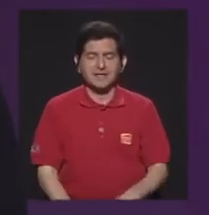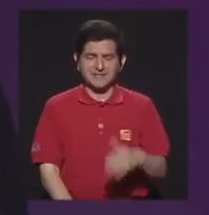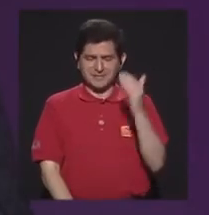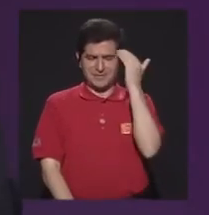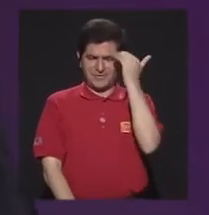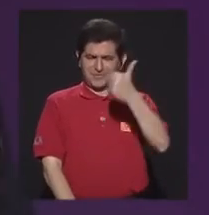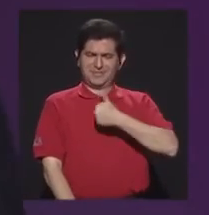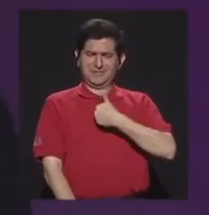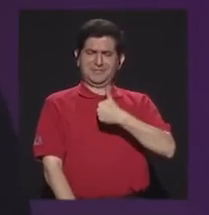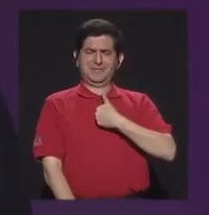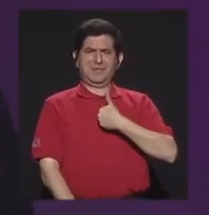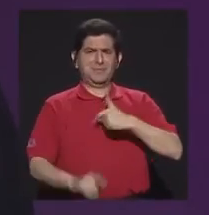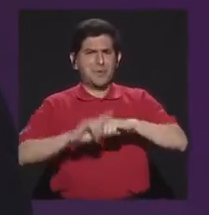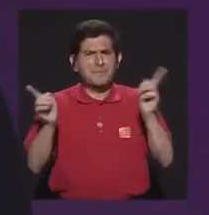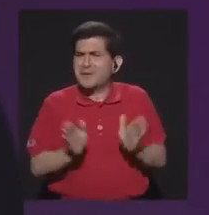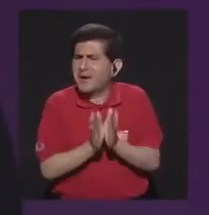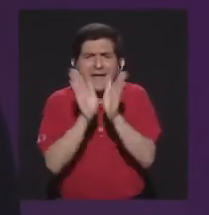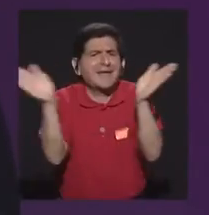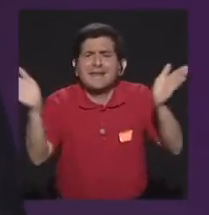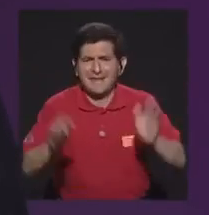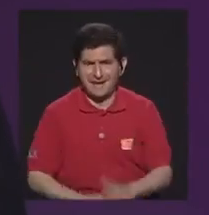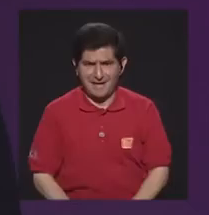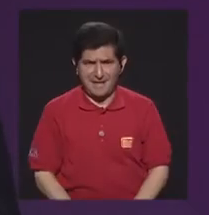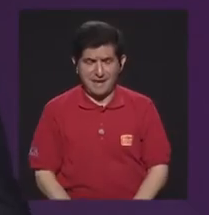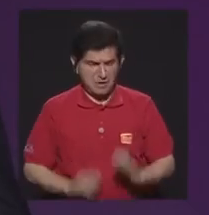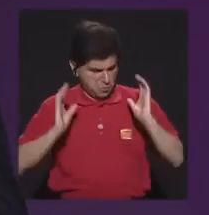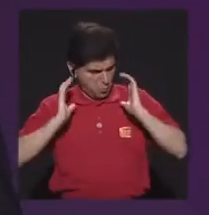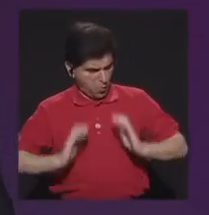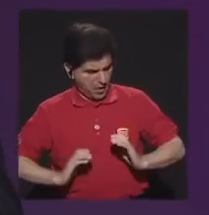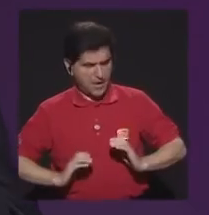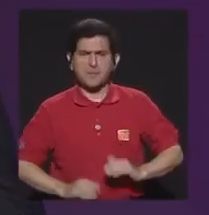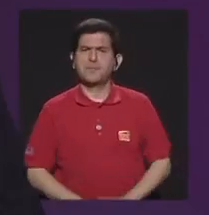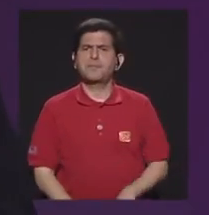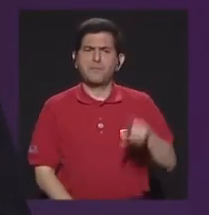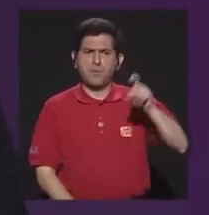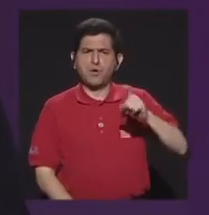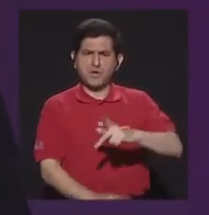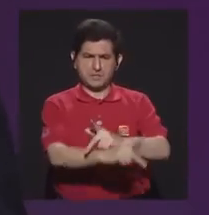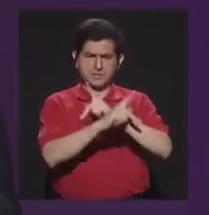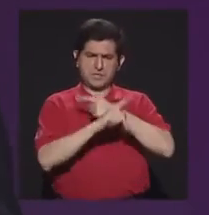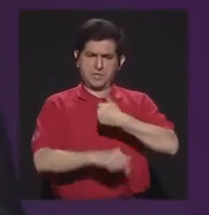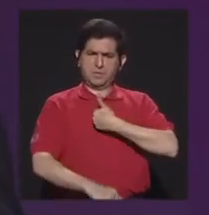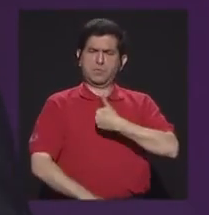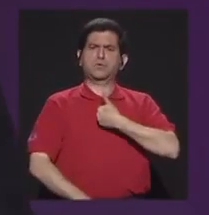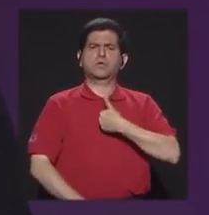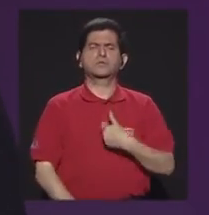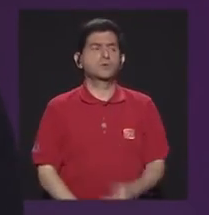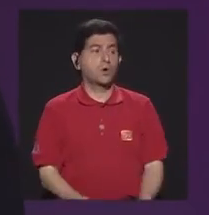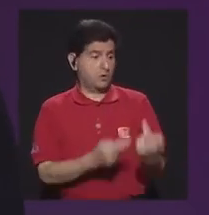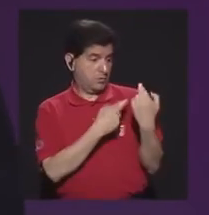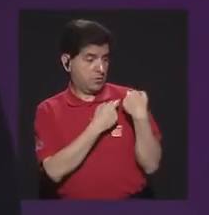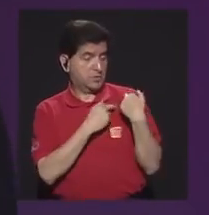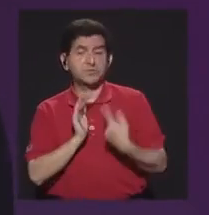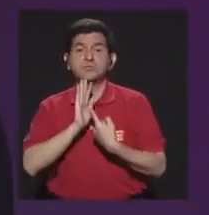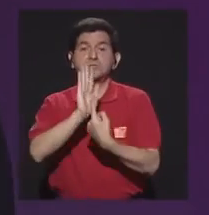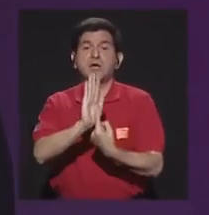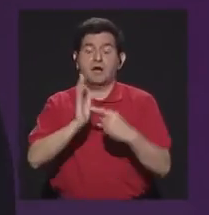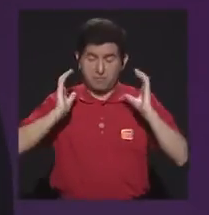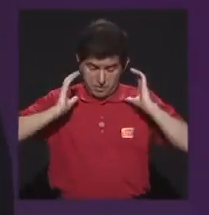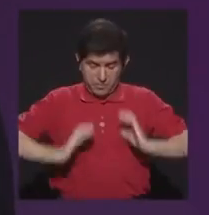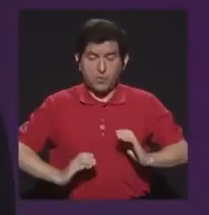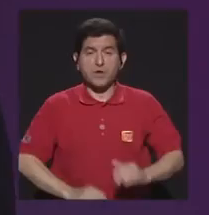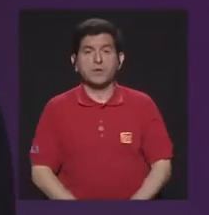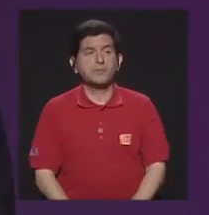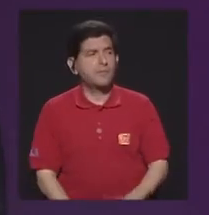mismo, pero un conocimiento general de sí mismo, de su cuerpo, de la necesidad de protegerse, de ser responsable por ese cuerpo, de poder